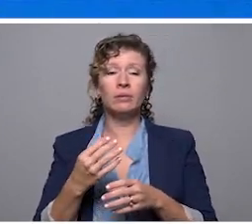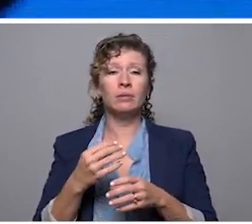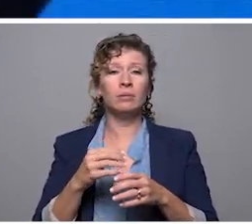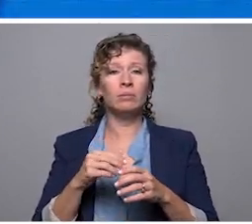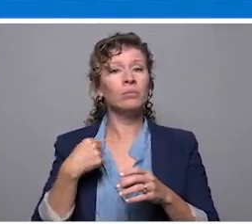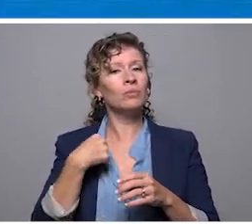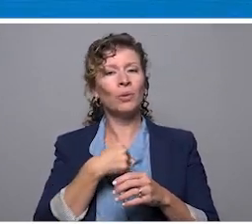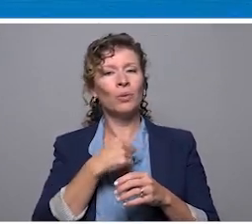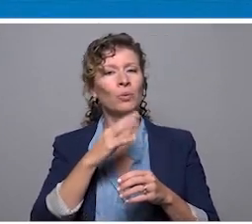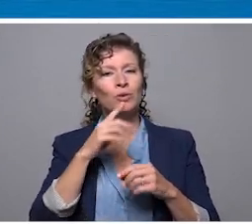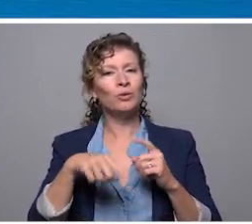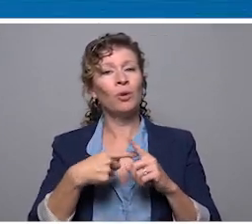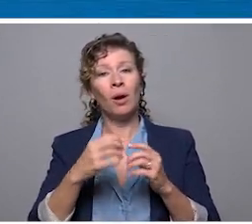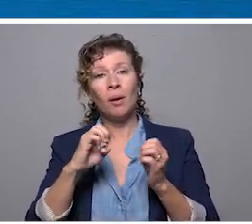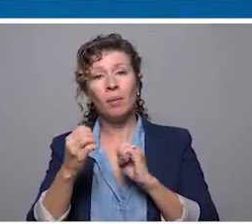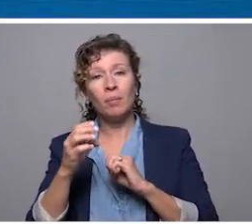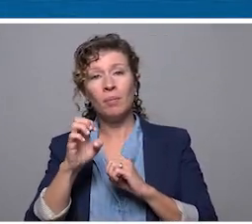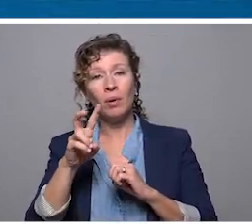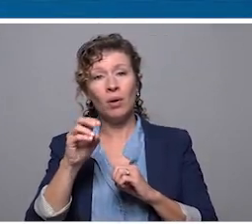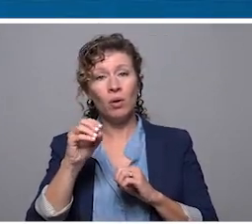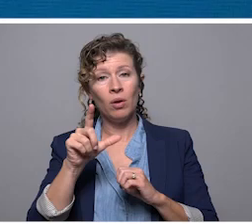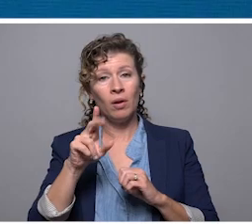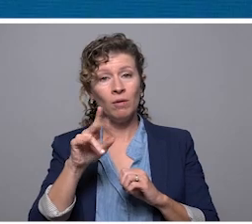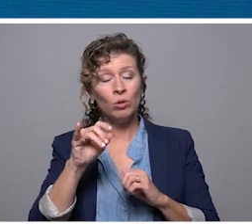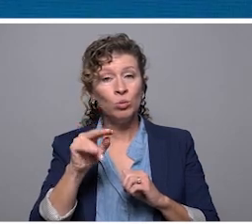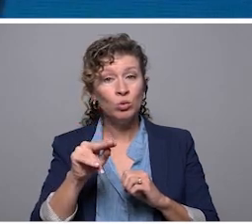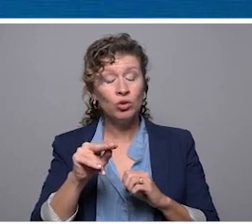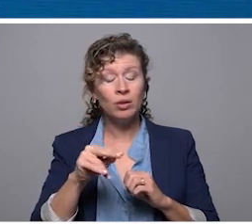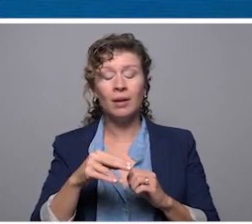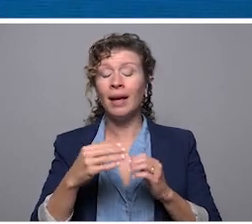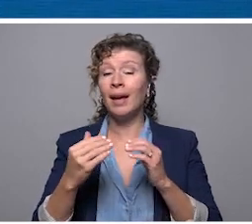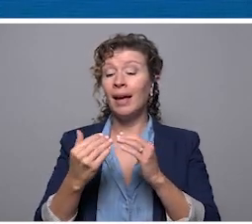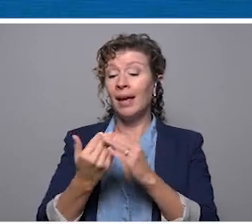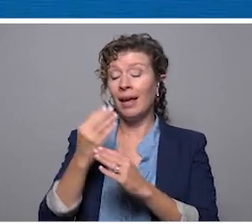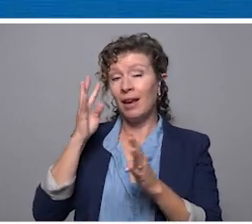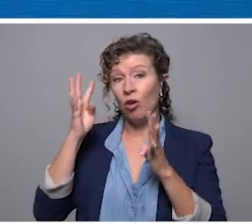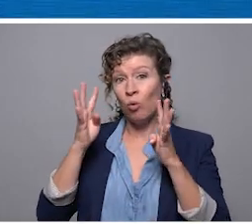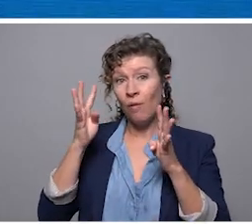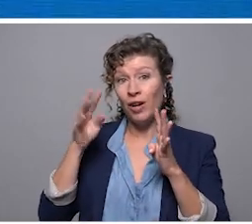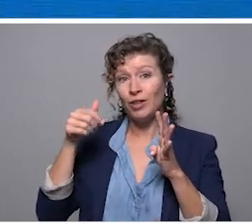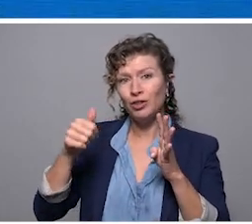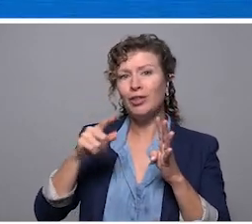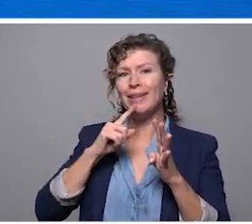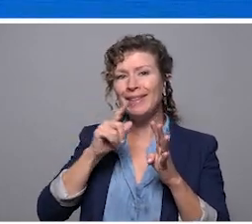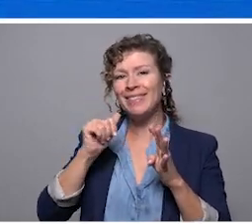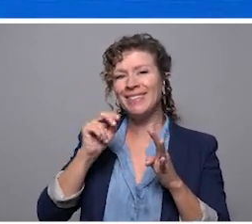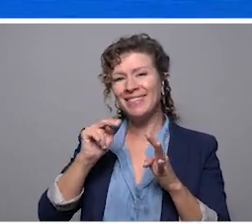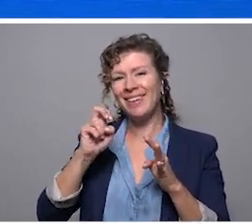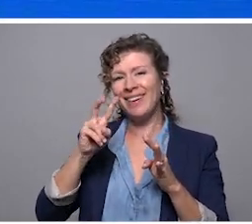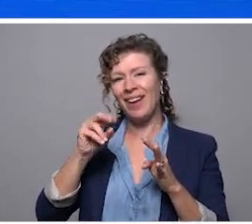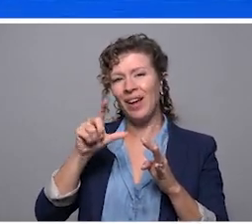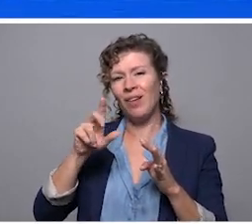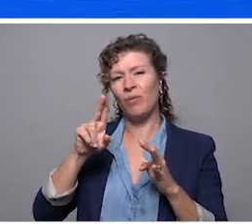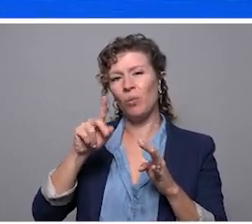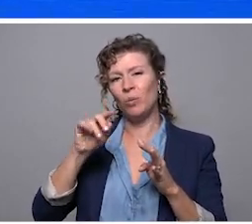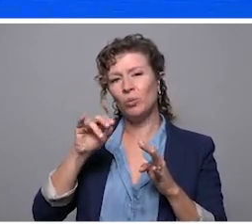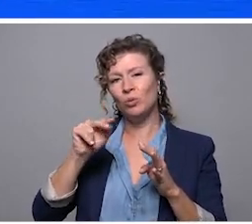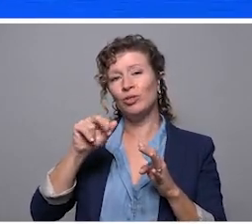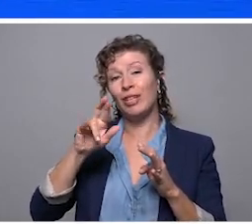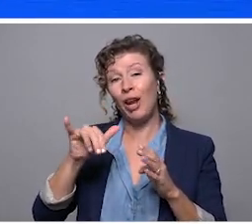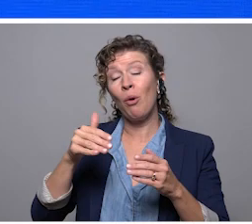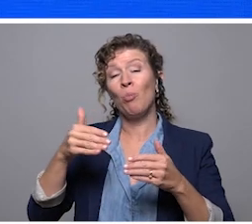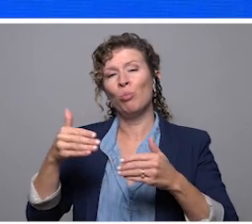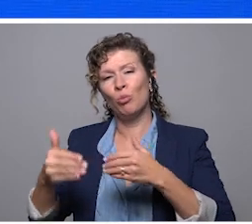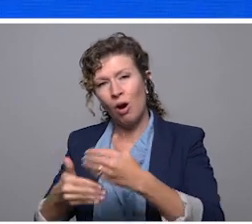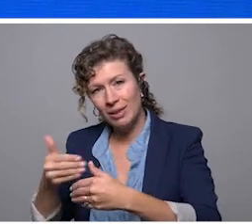la evolución la innovación es un proceso evolutivo pero cuando hablamos del trabajo y de